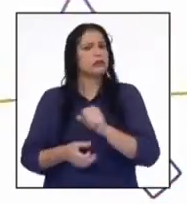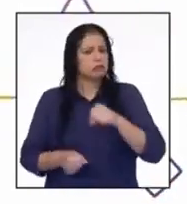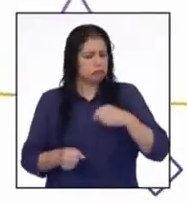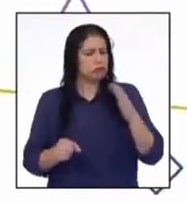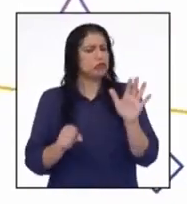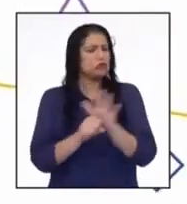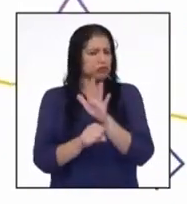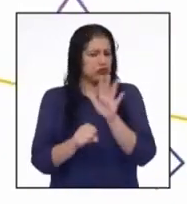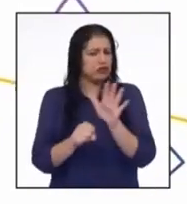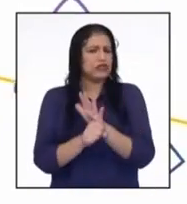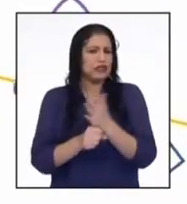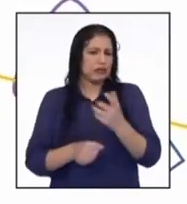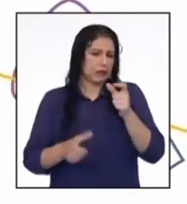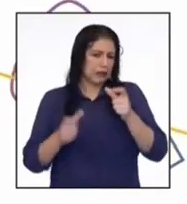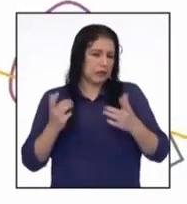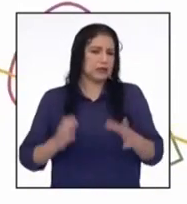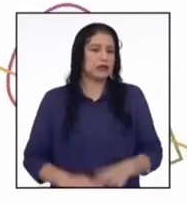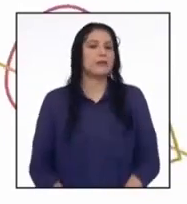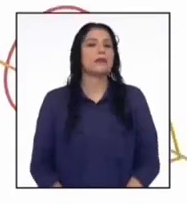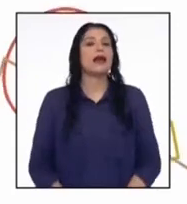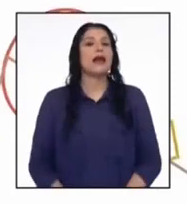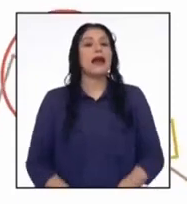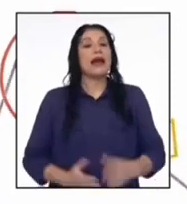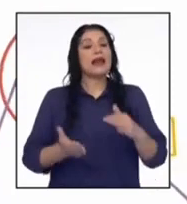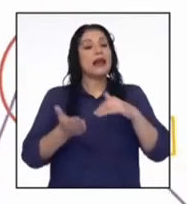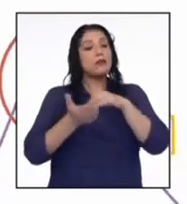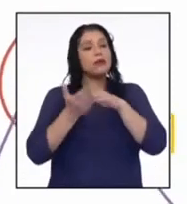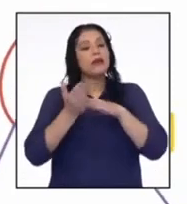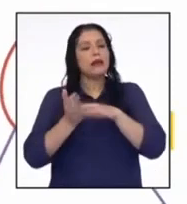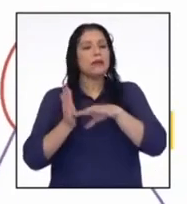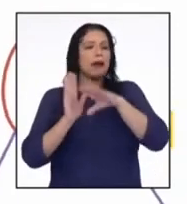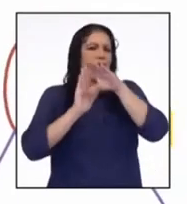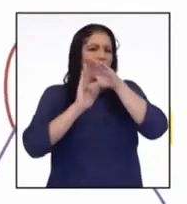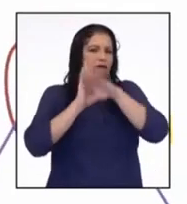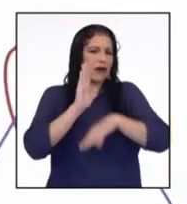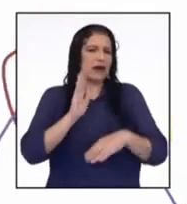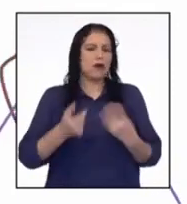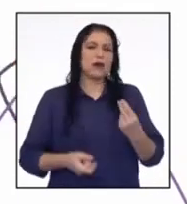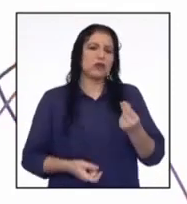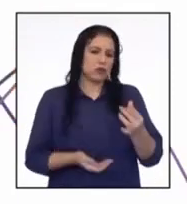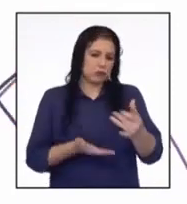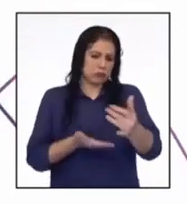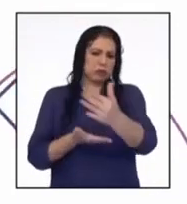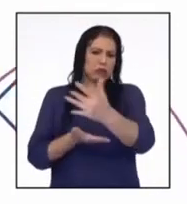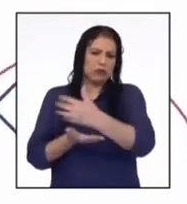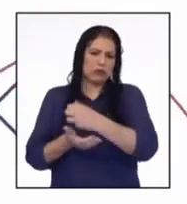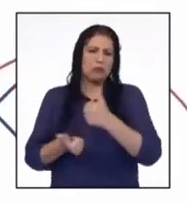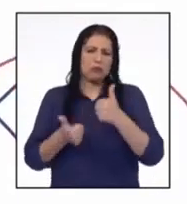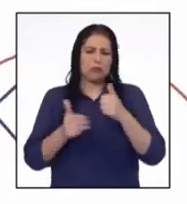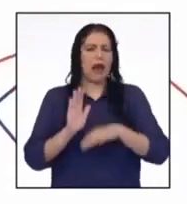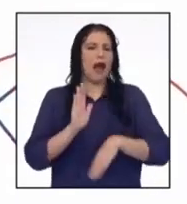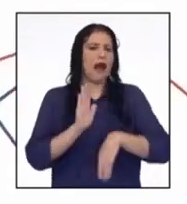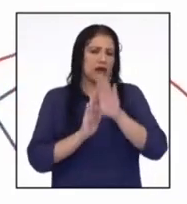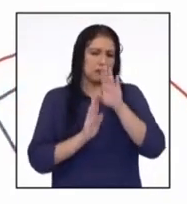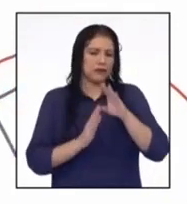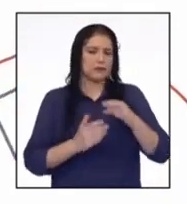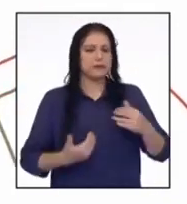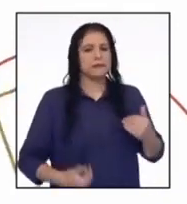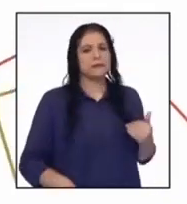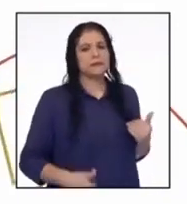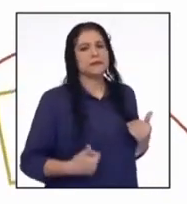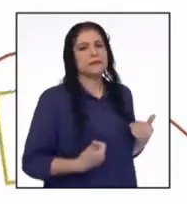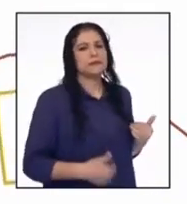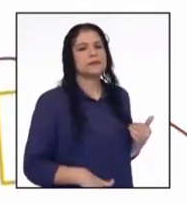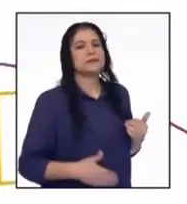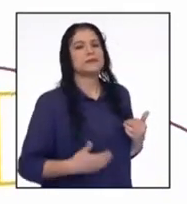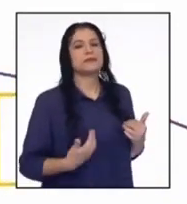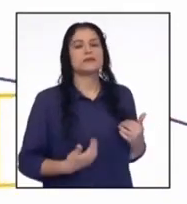suficientes. Y la vulnerabilidad es baja cuando el nivel de ingresos es alto.